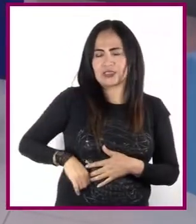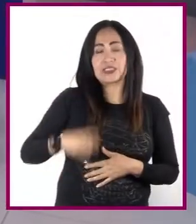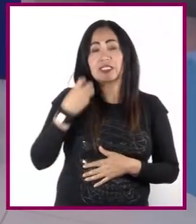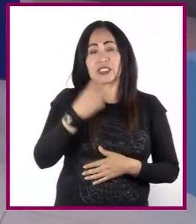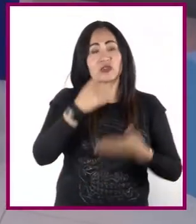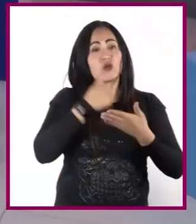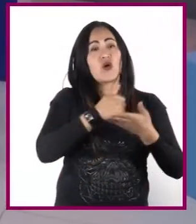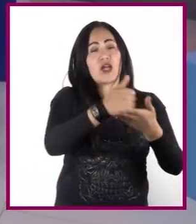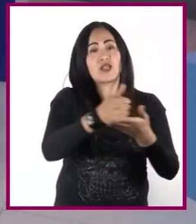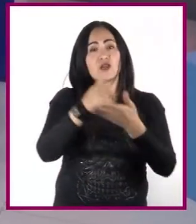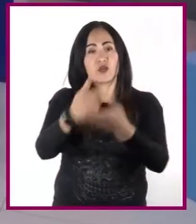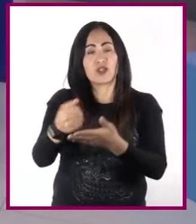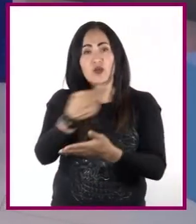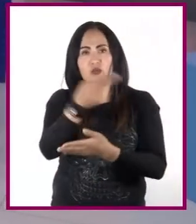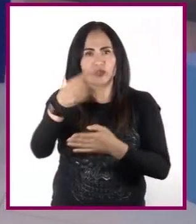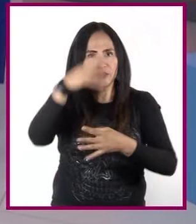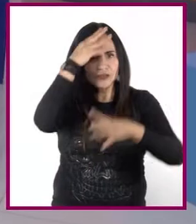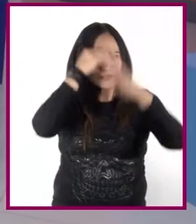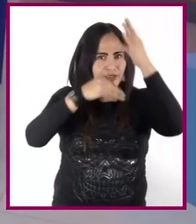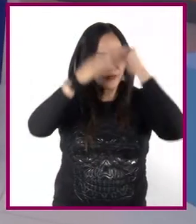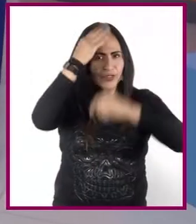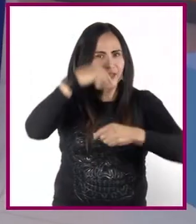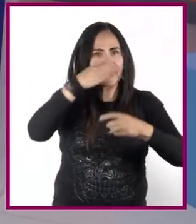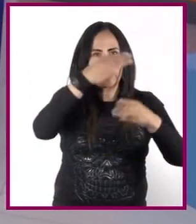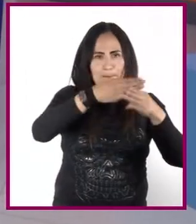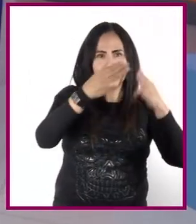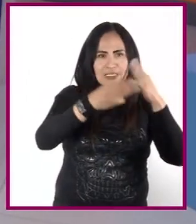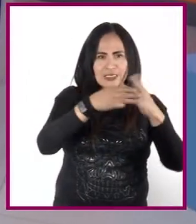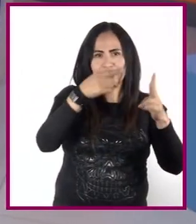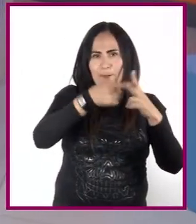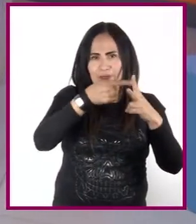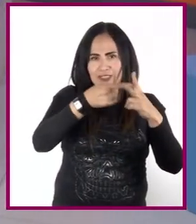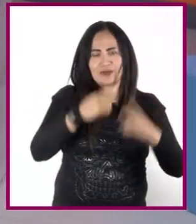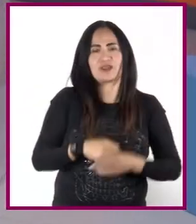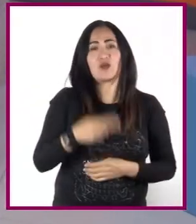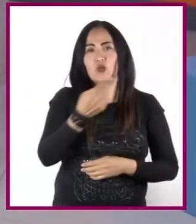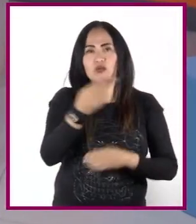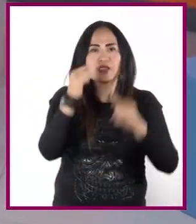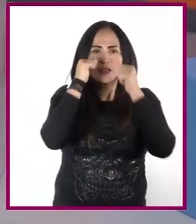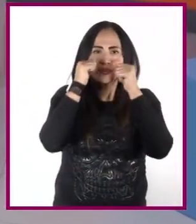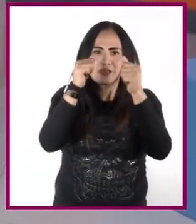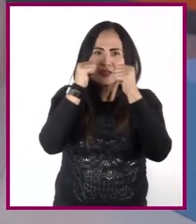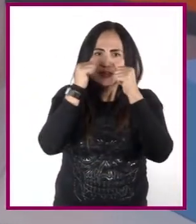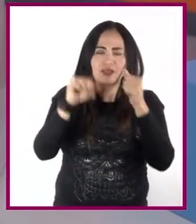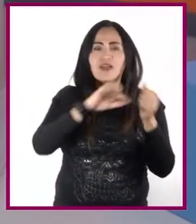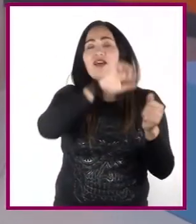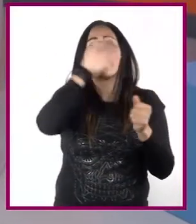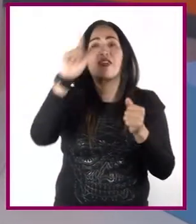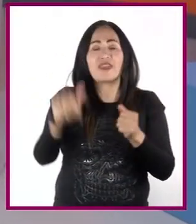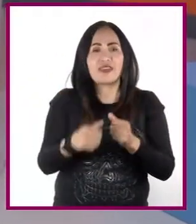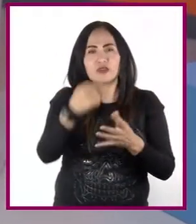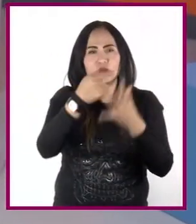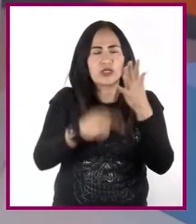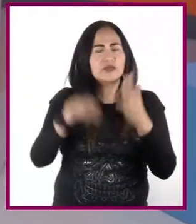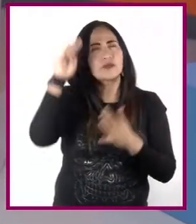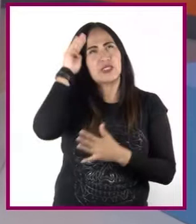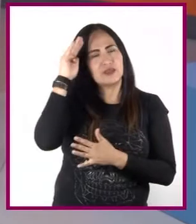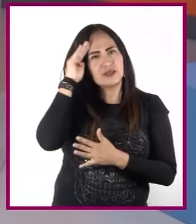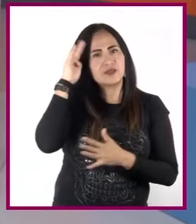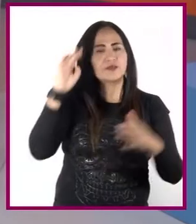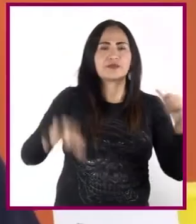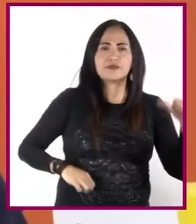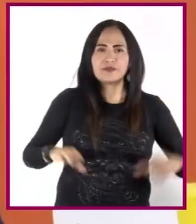a apropiarse de los aprendizajes claves de la asignatura. Pongan atención para que puedan desarrollar cada una de las reflexiones y